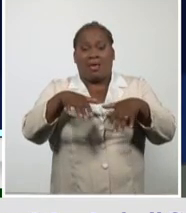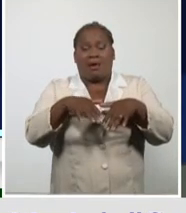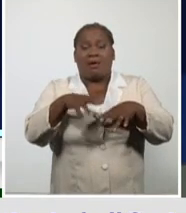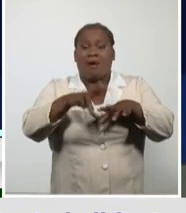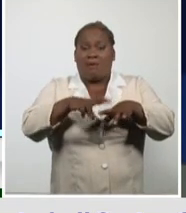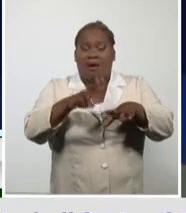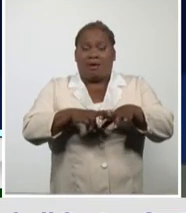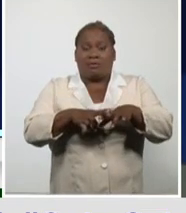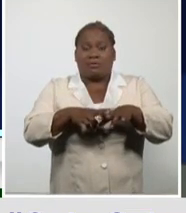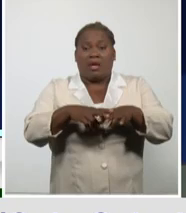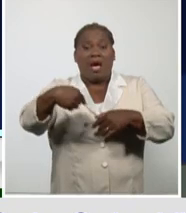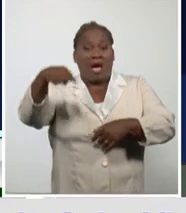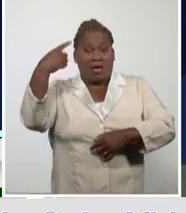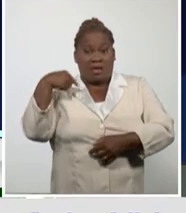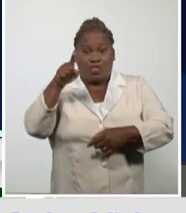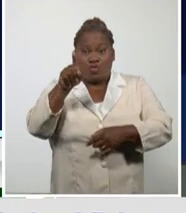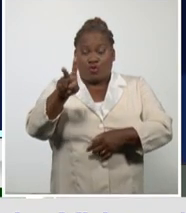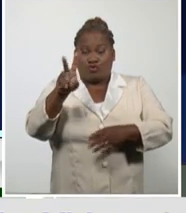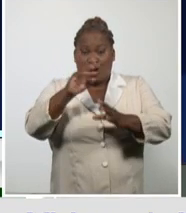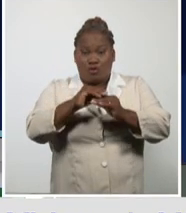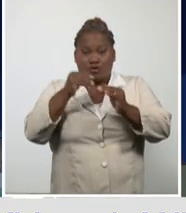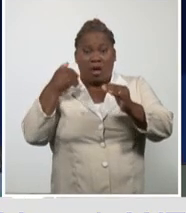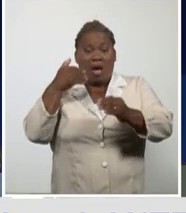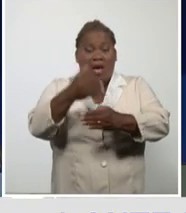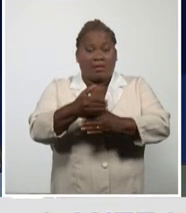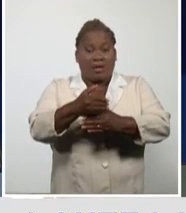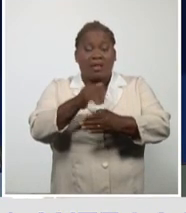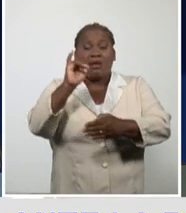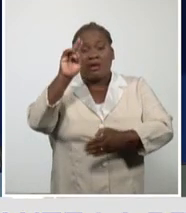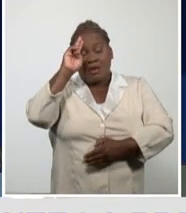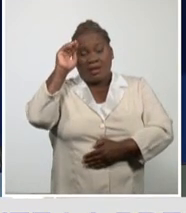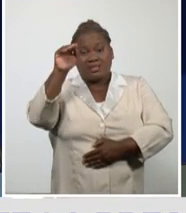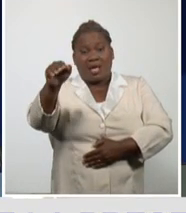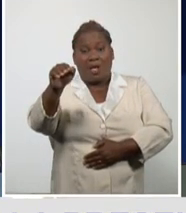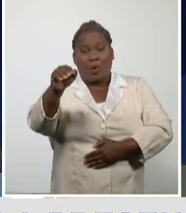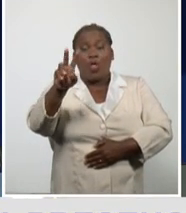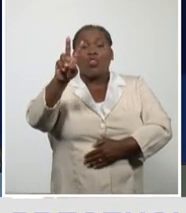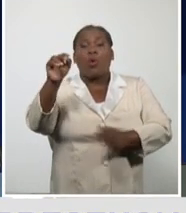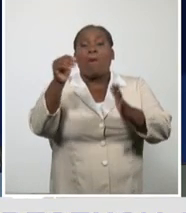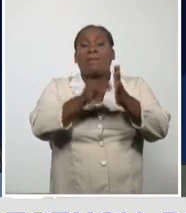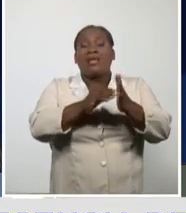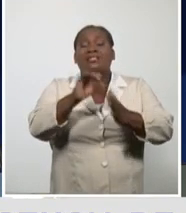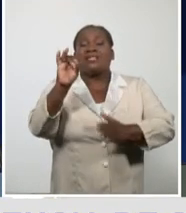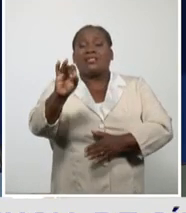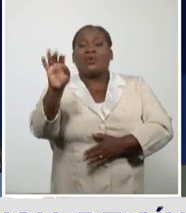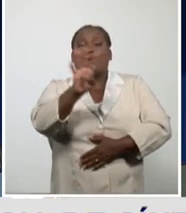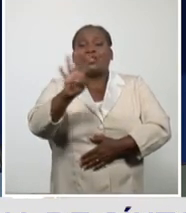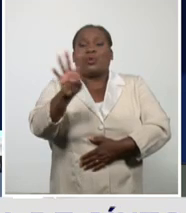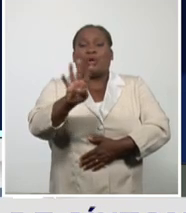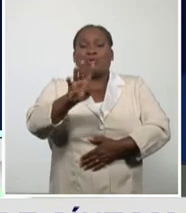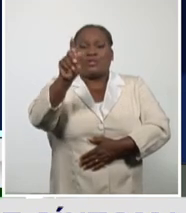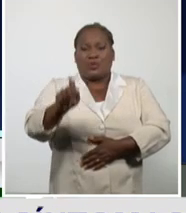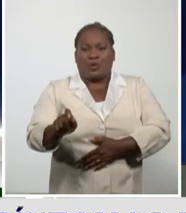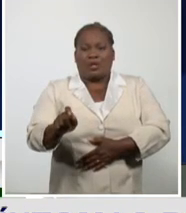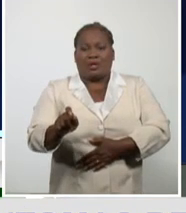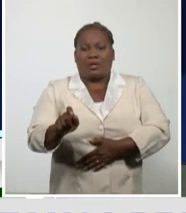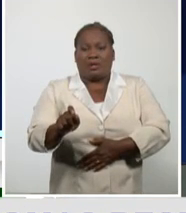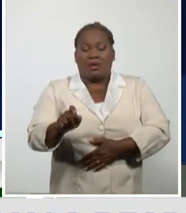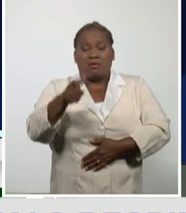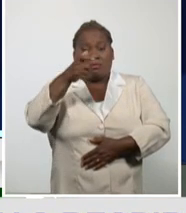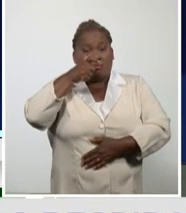Hasta ayer a las 12 de la noche, bueno, pues se encontraban ingresados en los hospitales 2.744 pacientes, en